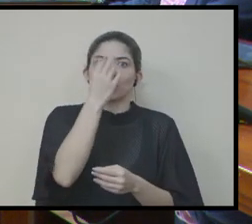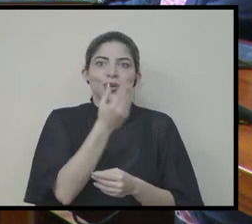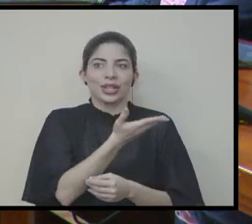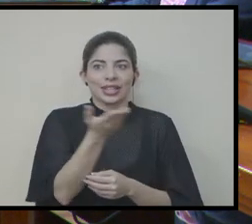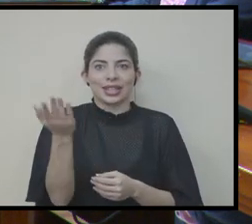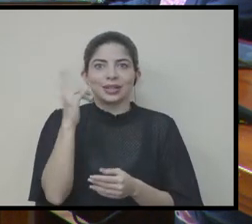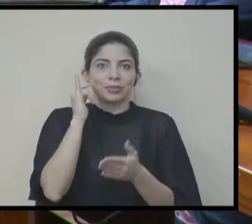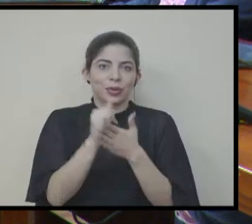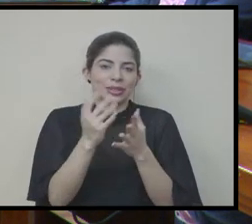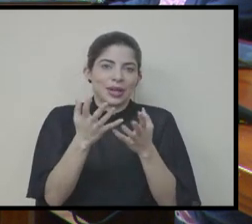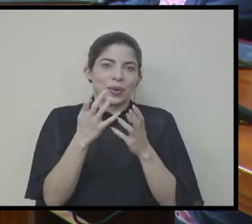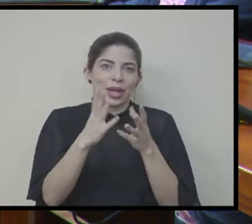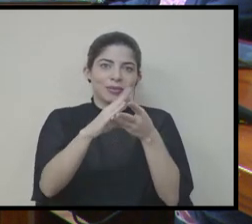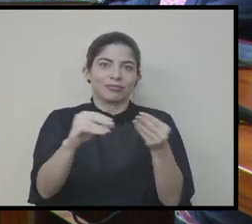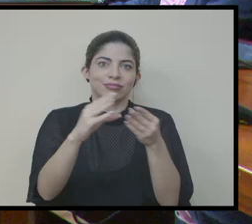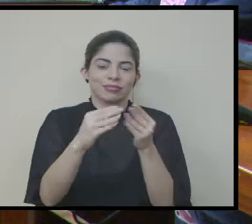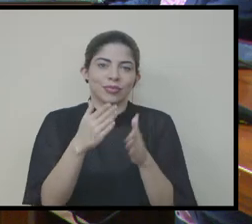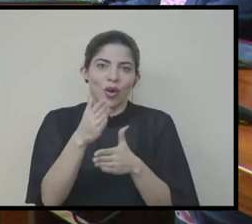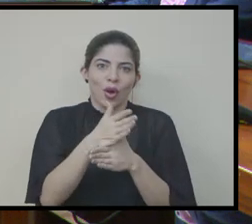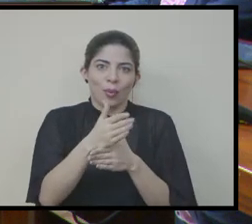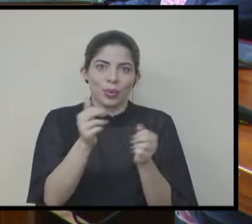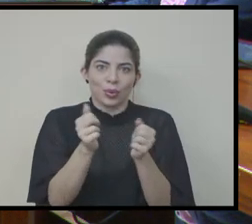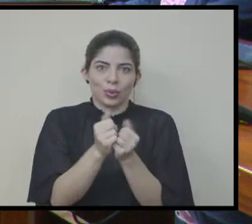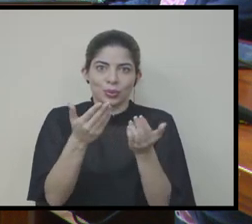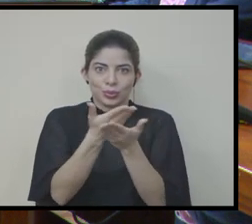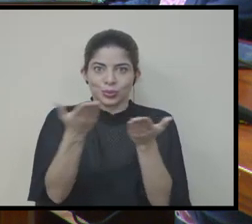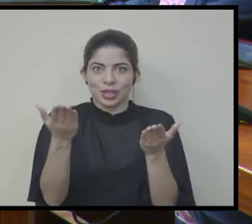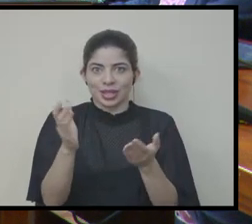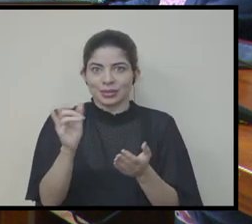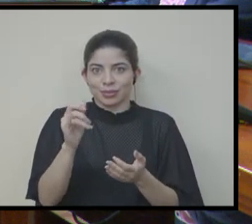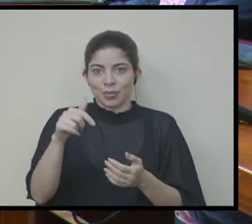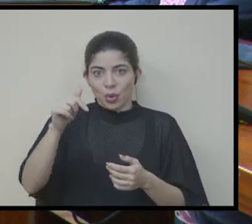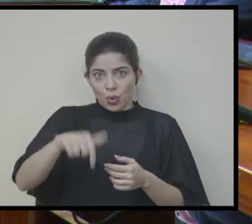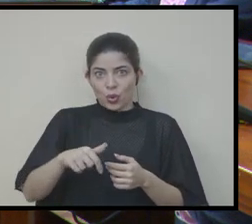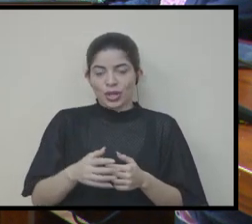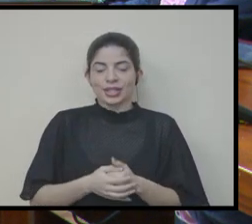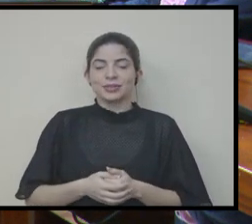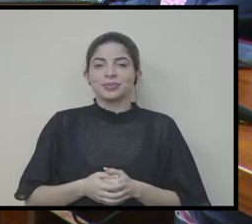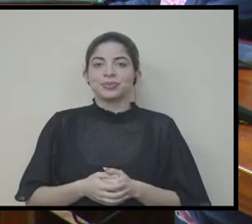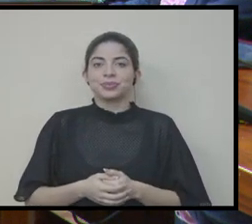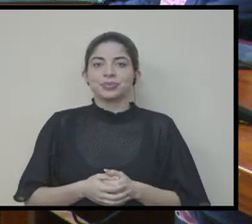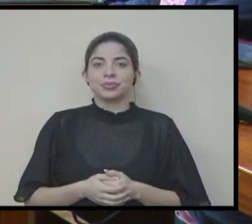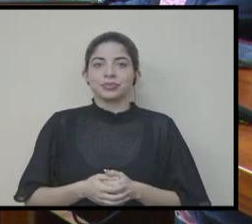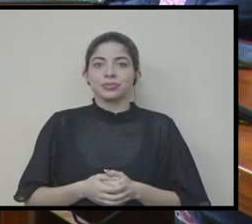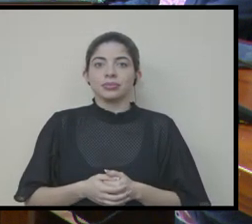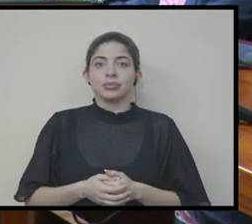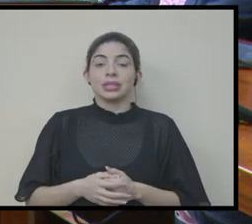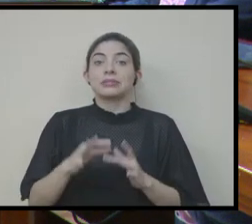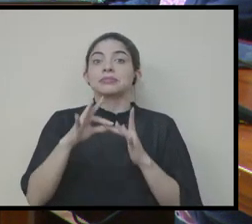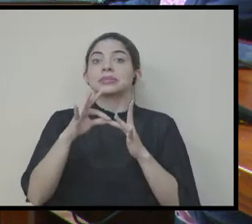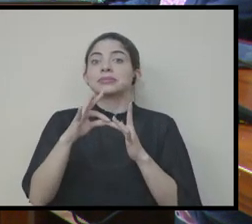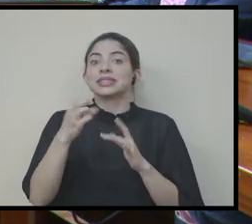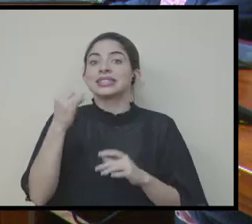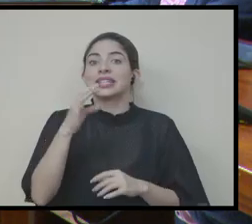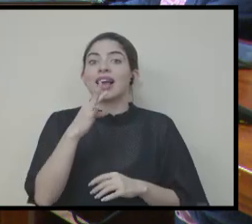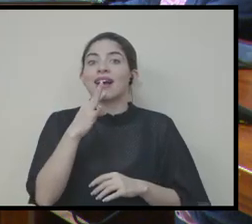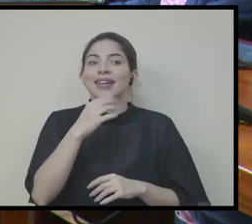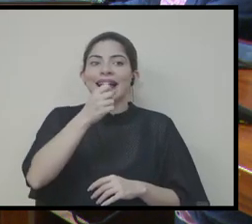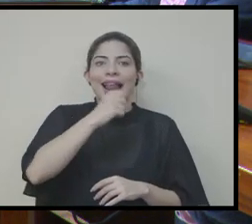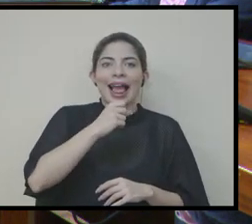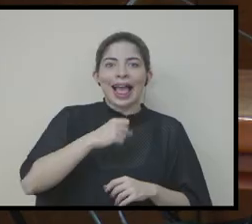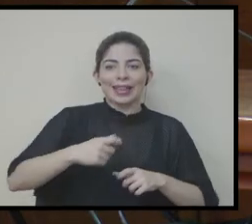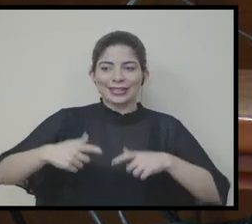las que ustedes nos están compartiendo el día de hoy. Más cuando hablamos de helados,